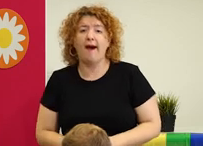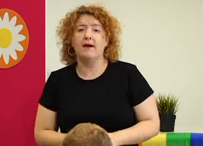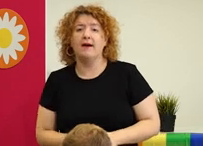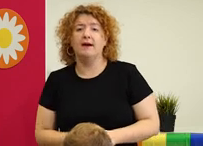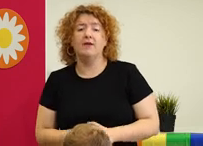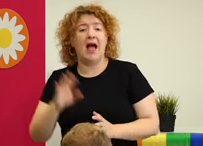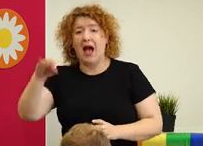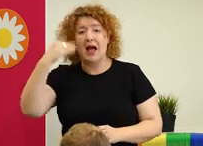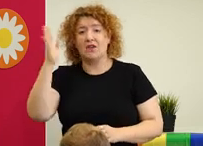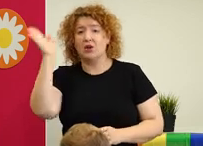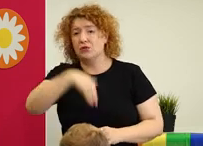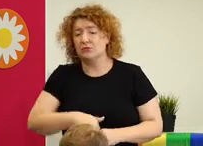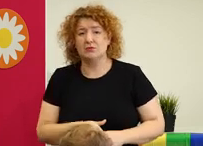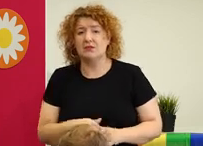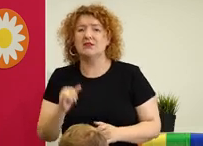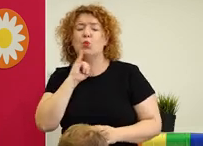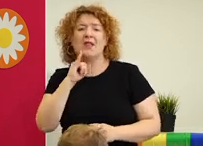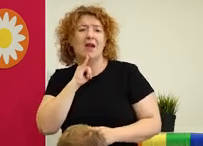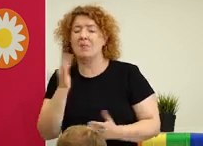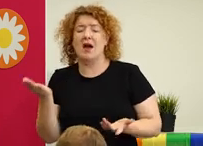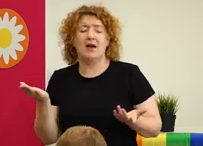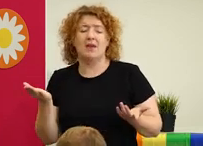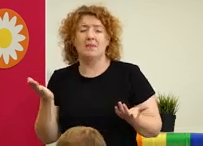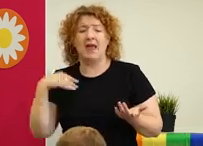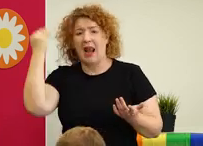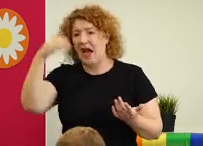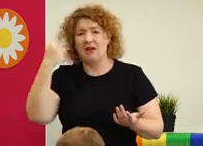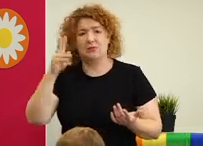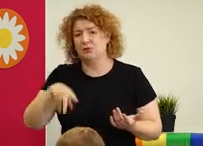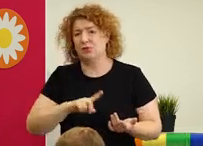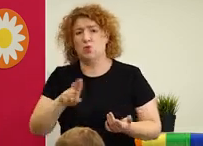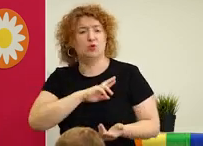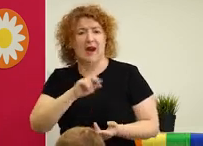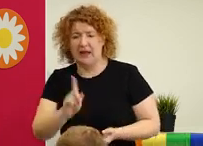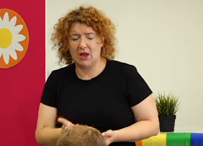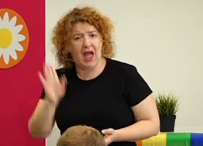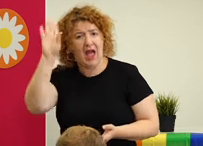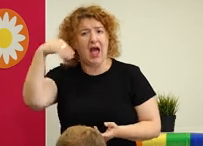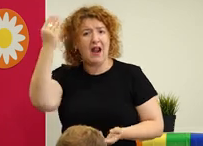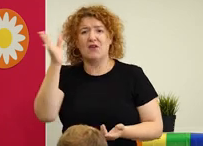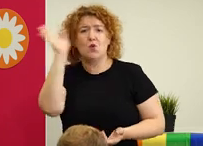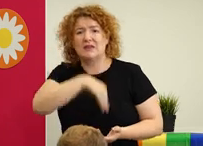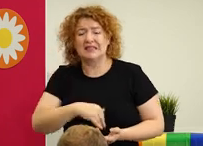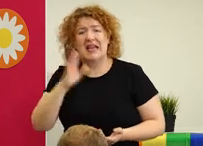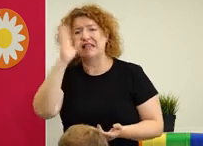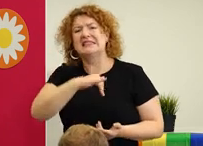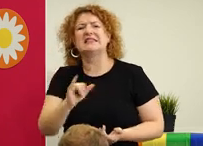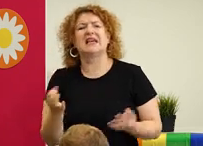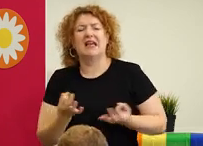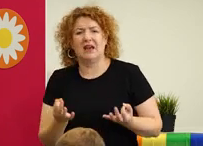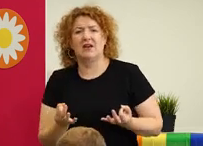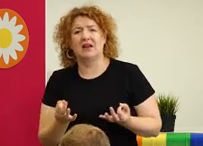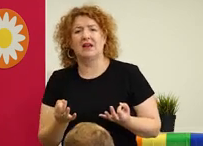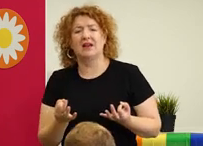no existe, el árabe es un idioma, el árabe no existe, el árabe no es una religión, el árabe no existe, lo